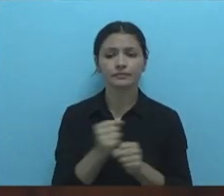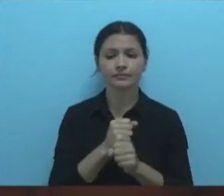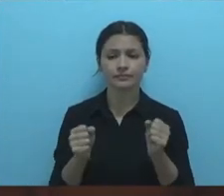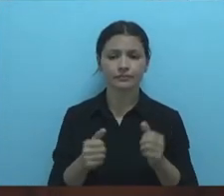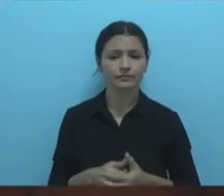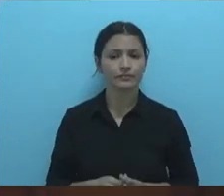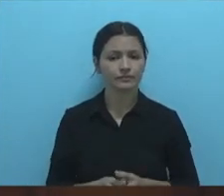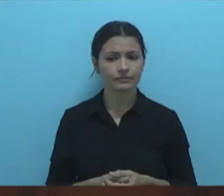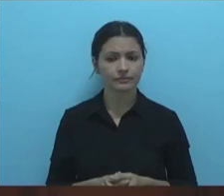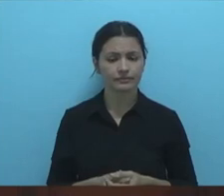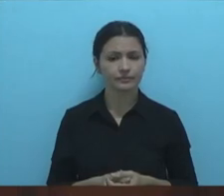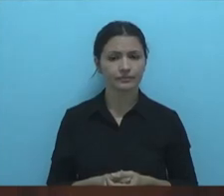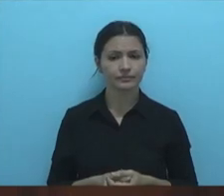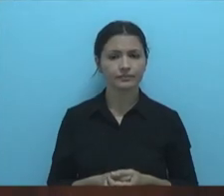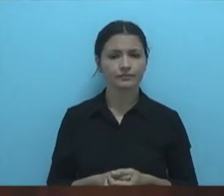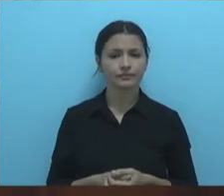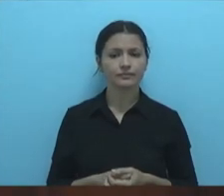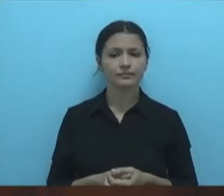resulta aprobado